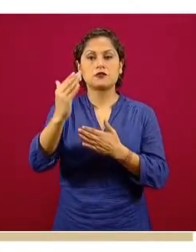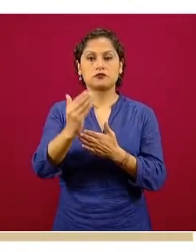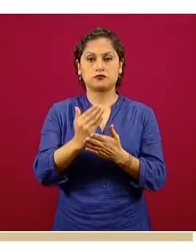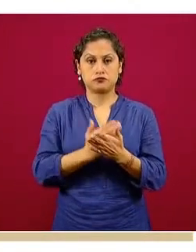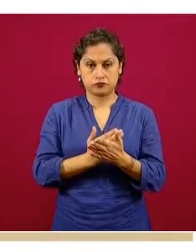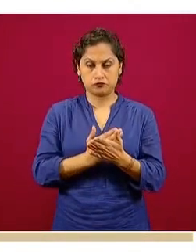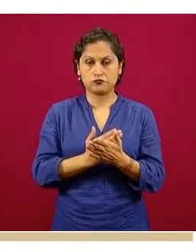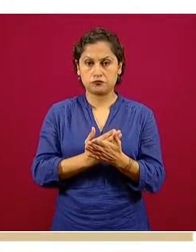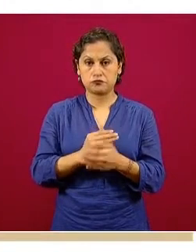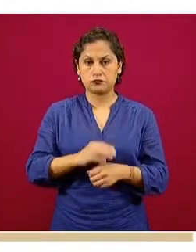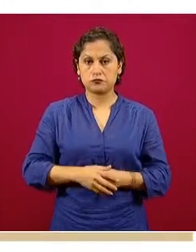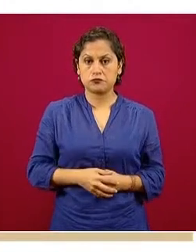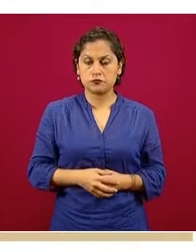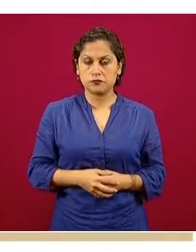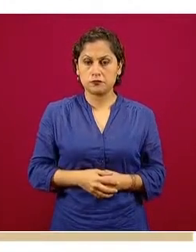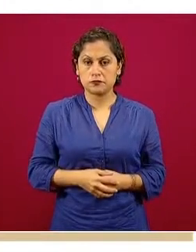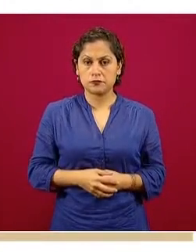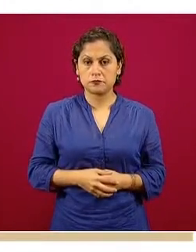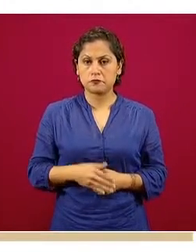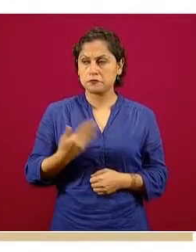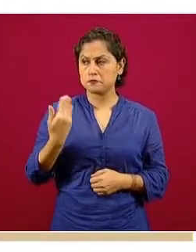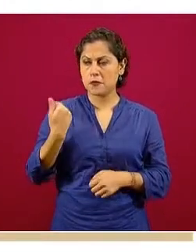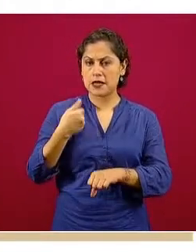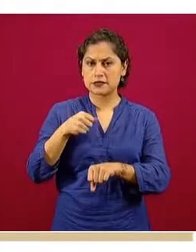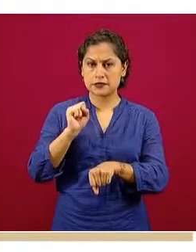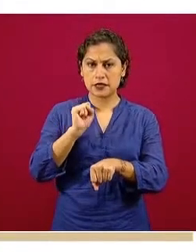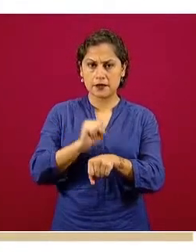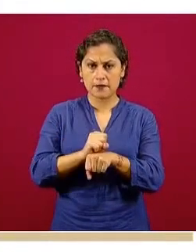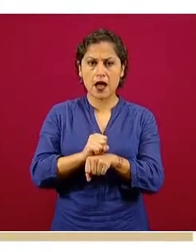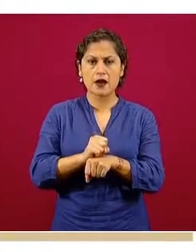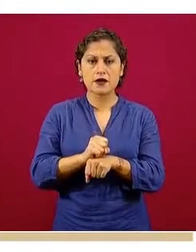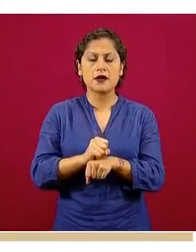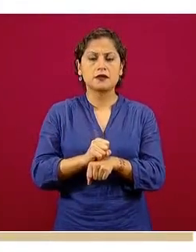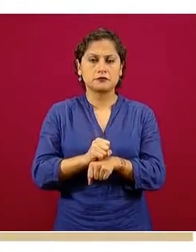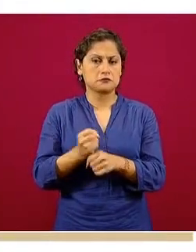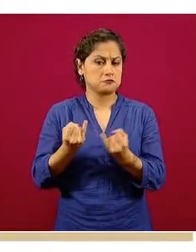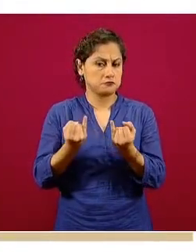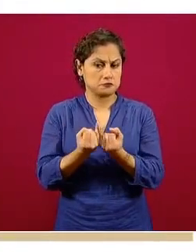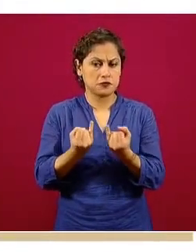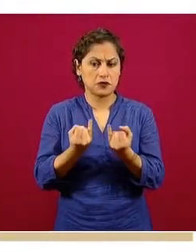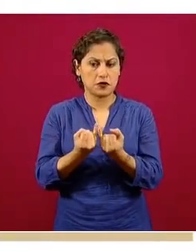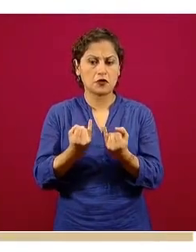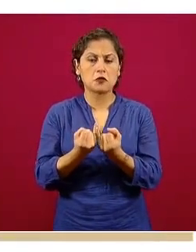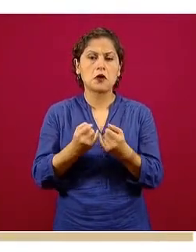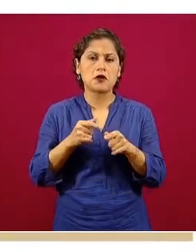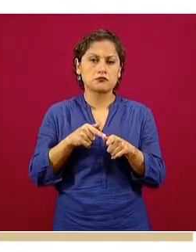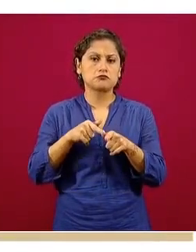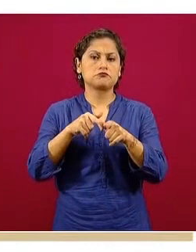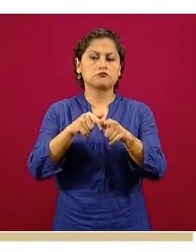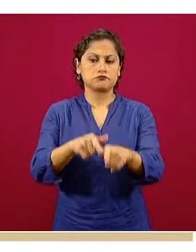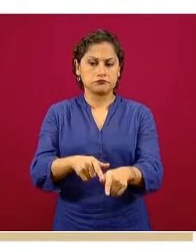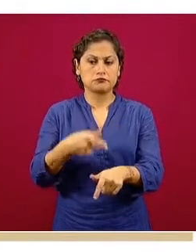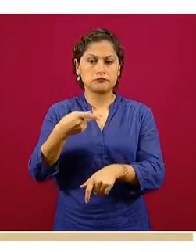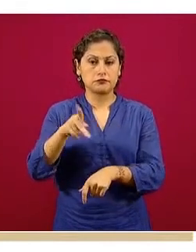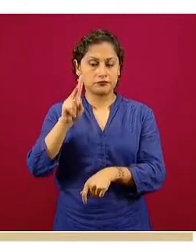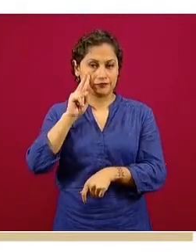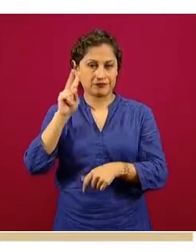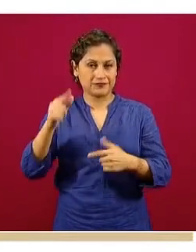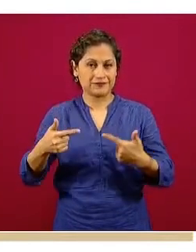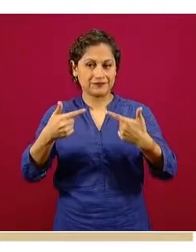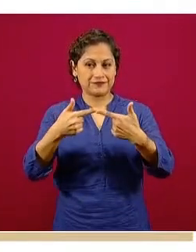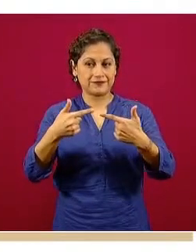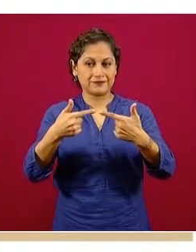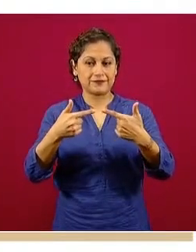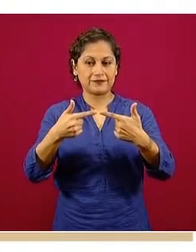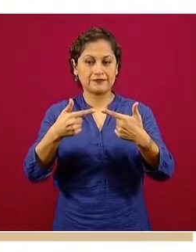importante hace algún par de semanas y un poco de estabilidad sin embargo si se fijan en los usuarios de google